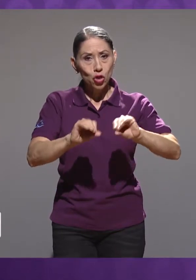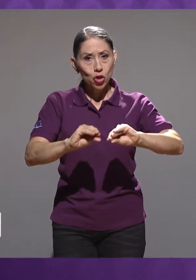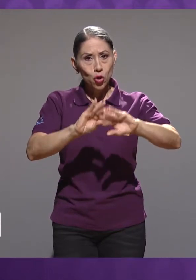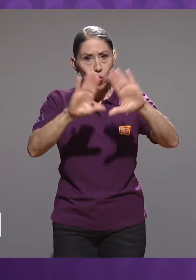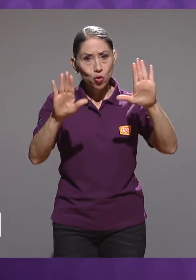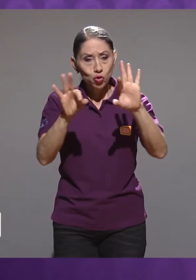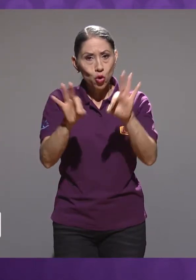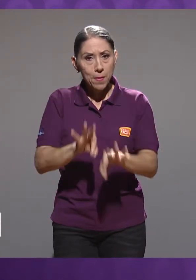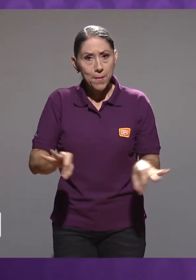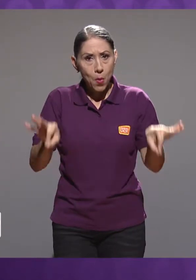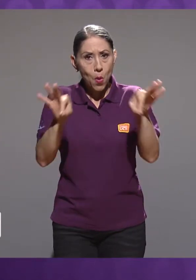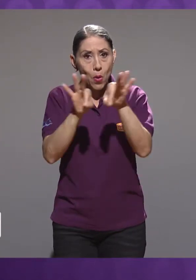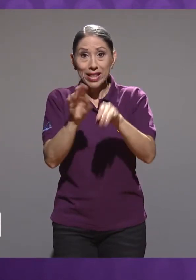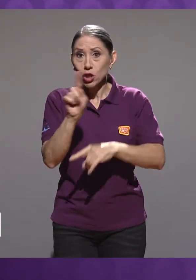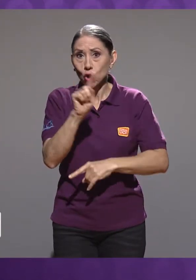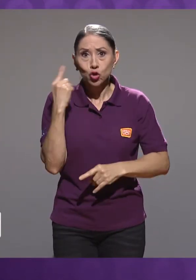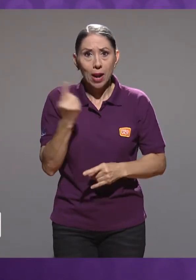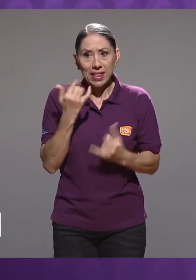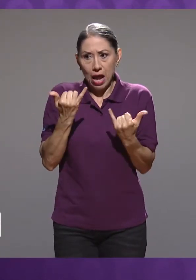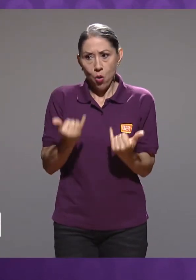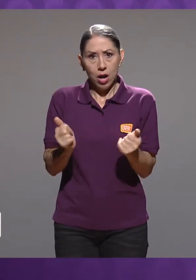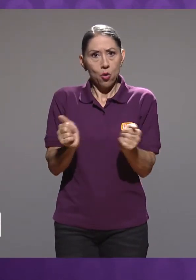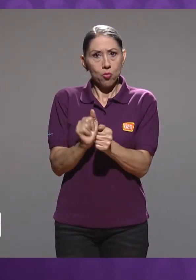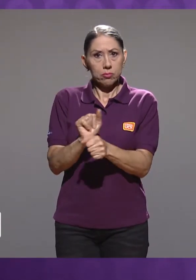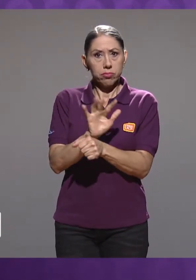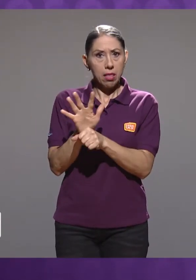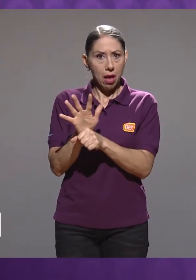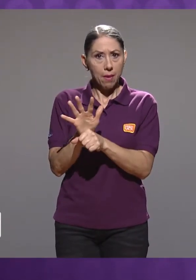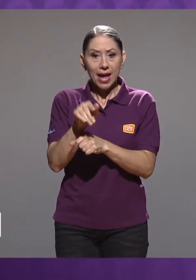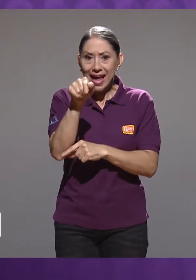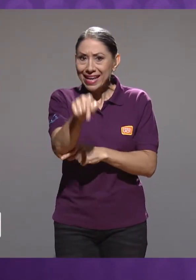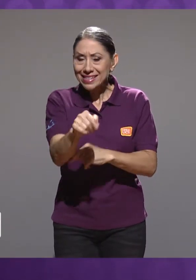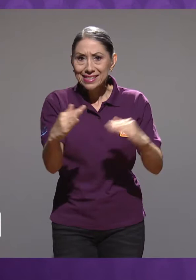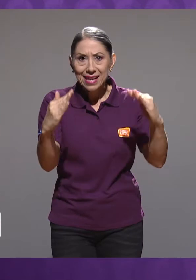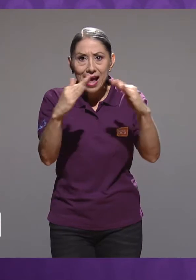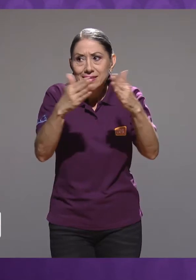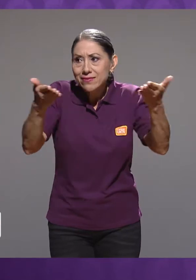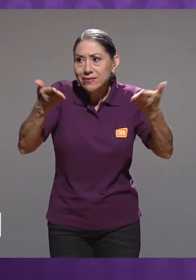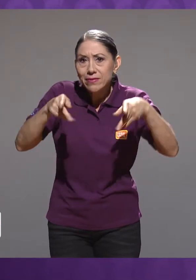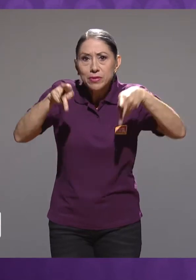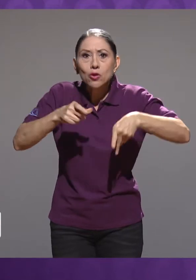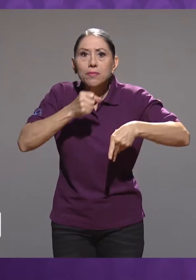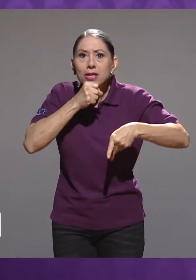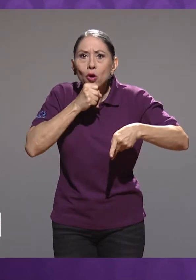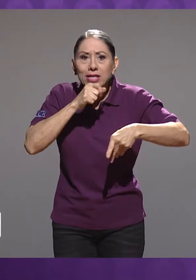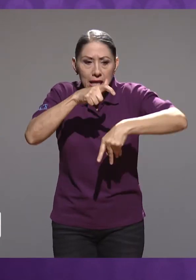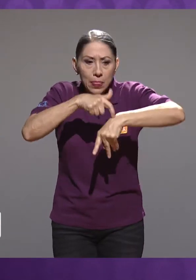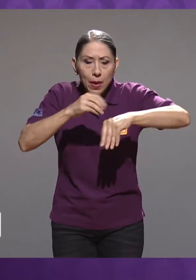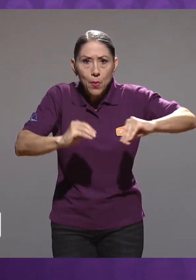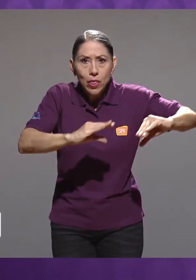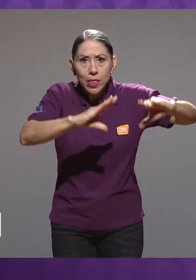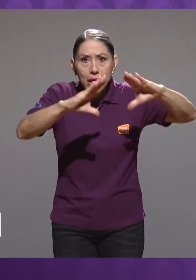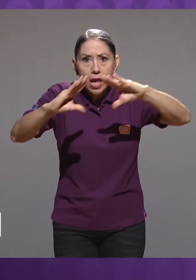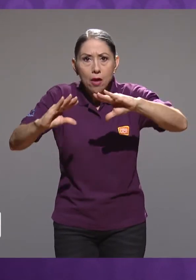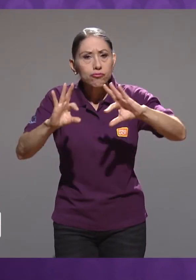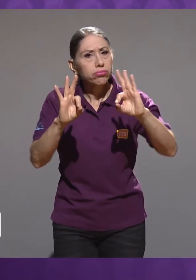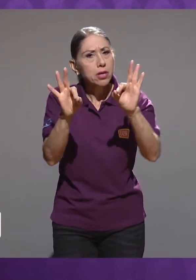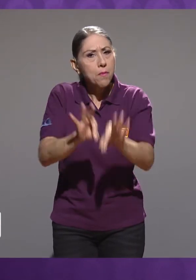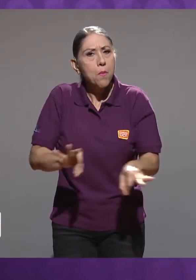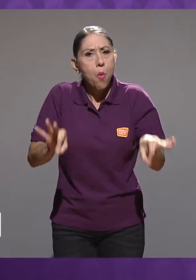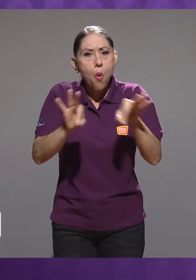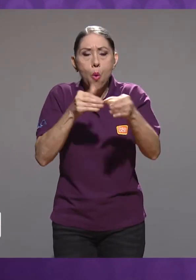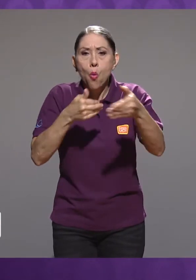importantes, no solamente en el contexto de la pandemia, sino siempre, es importante para cualquier país y